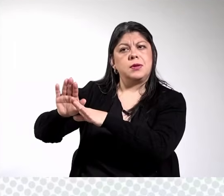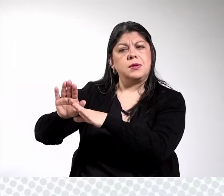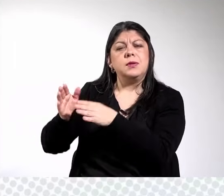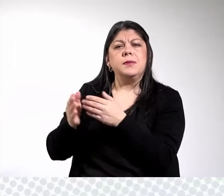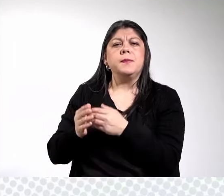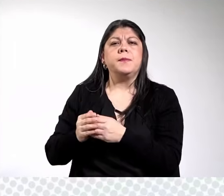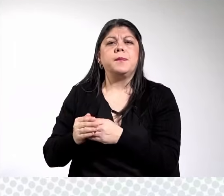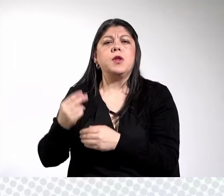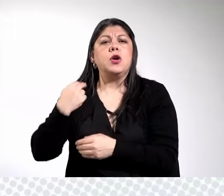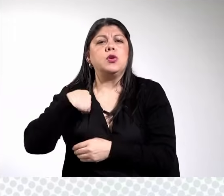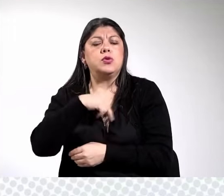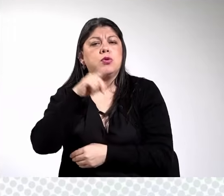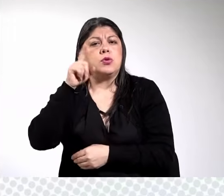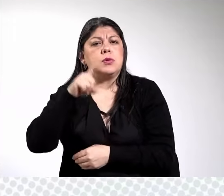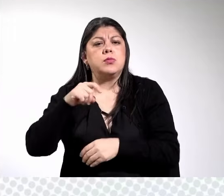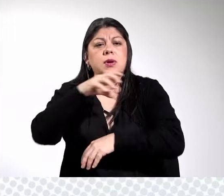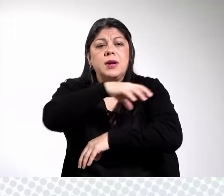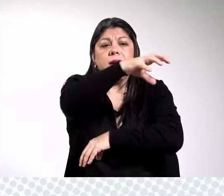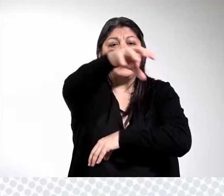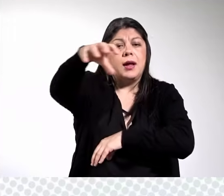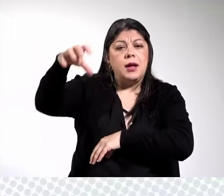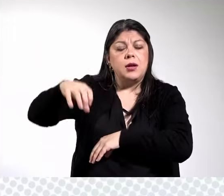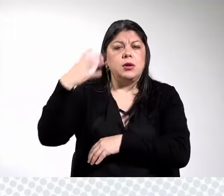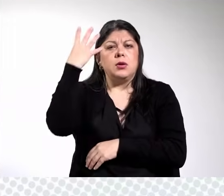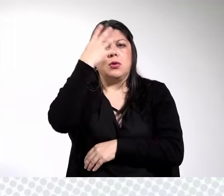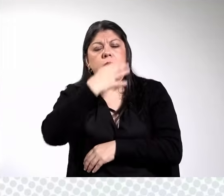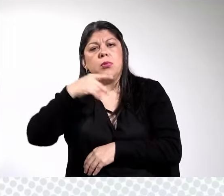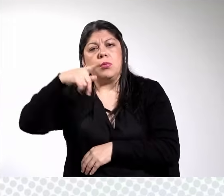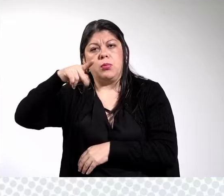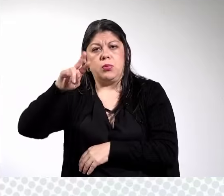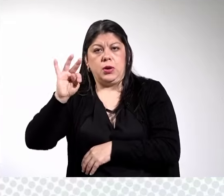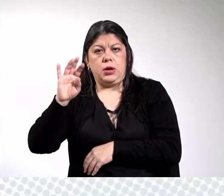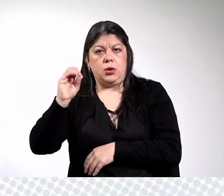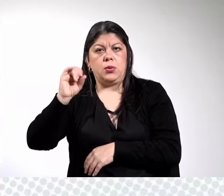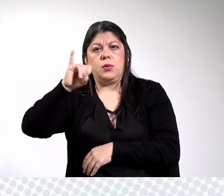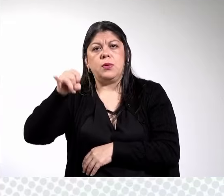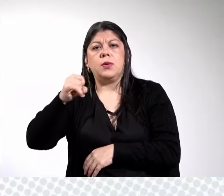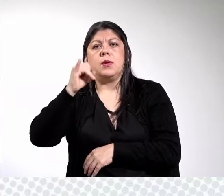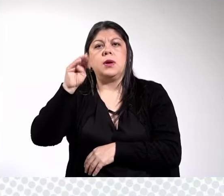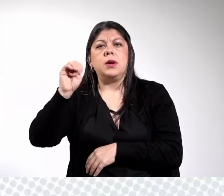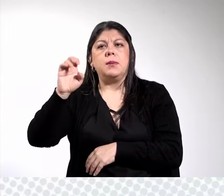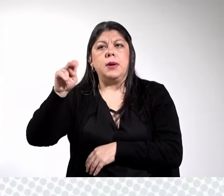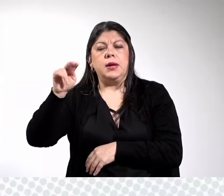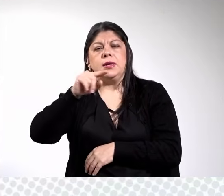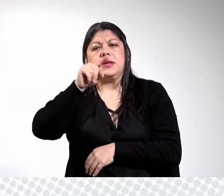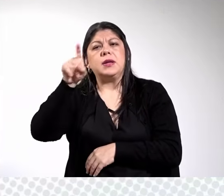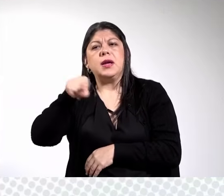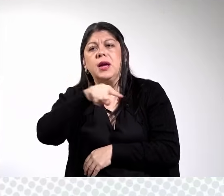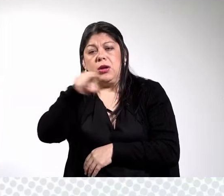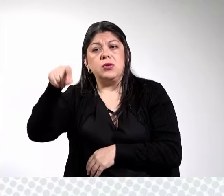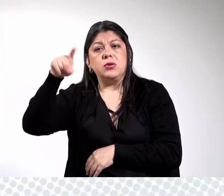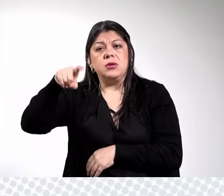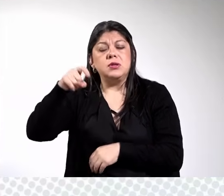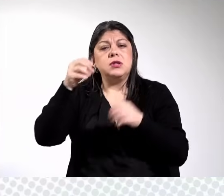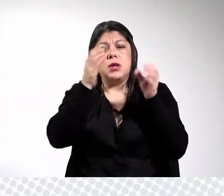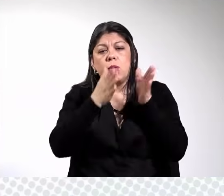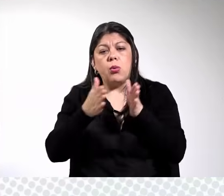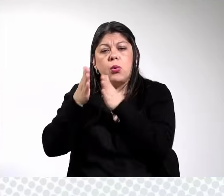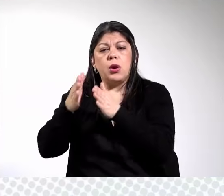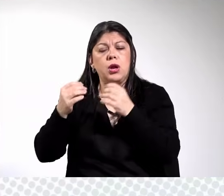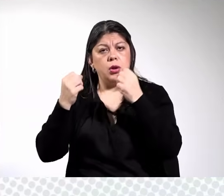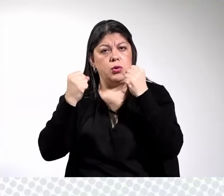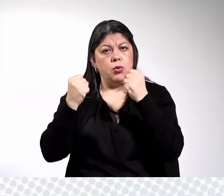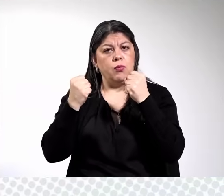prácticamente. Tenemos cantones tan lindos como Puerto Jiménez, pero que lo que ocupan ellos es organización